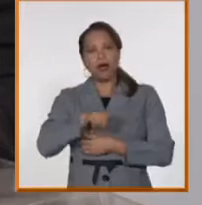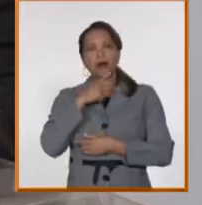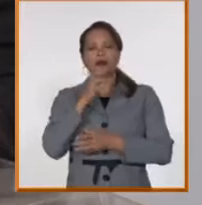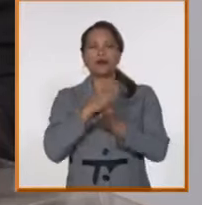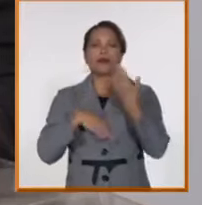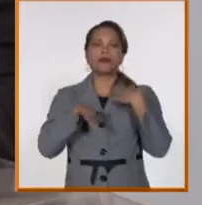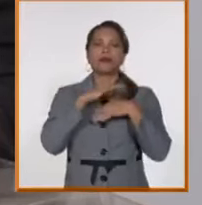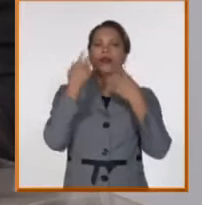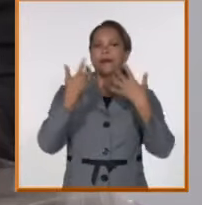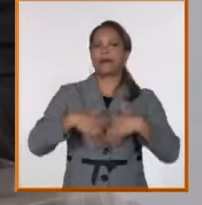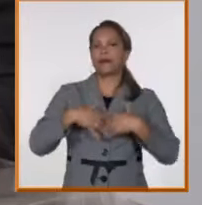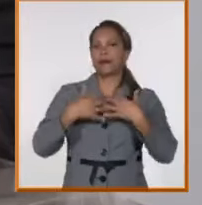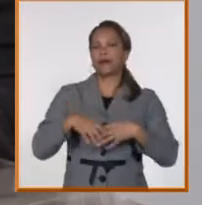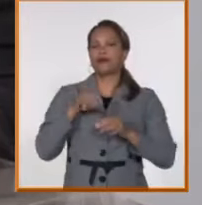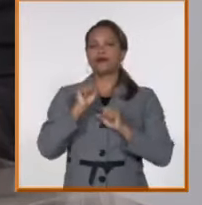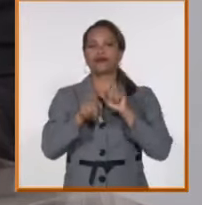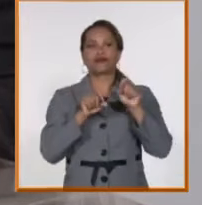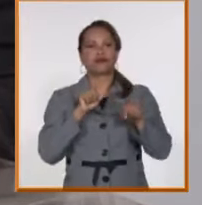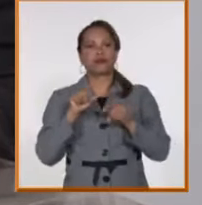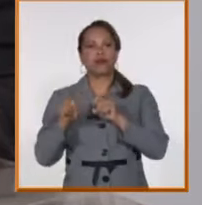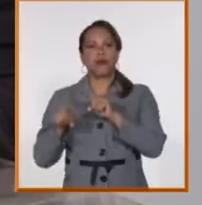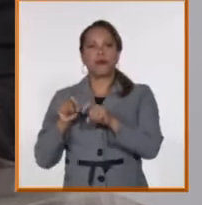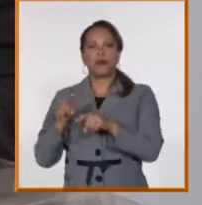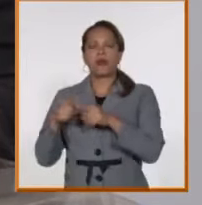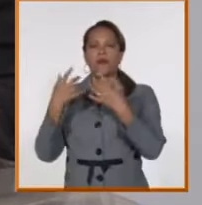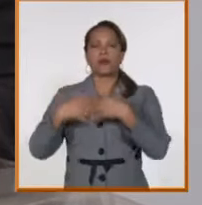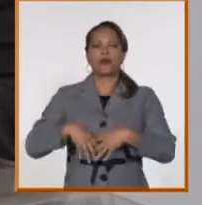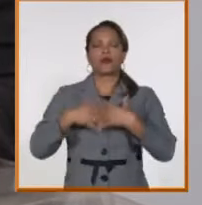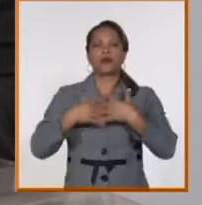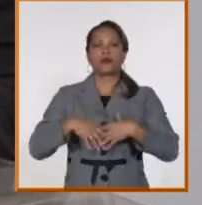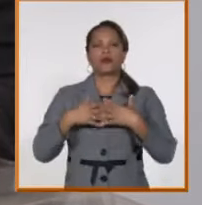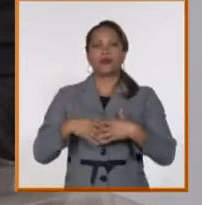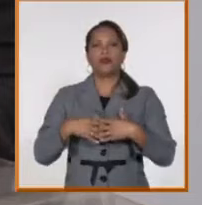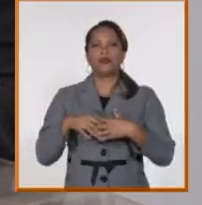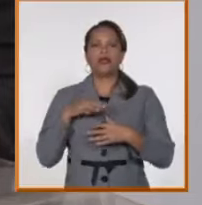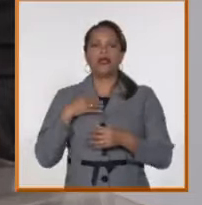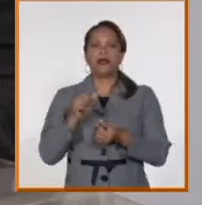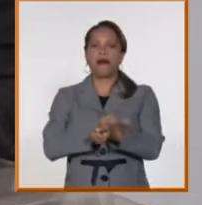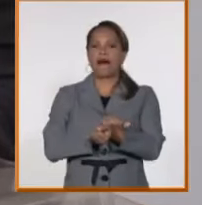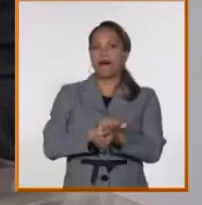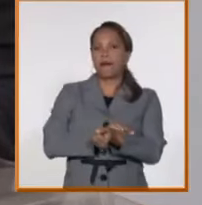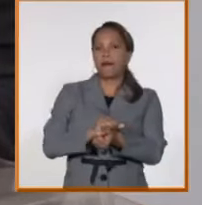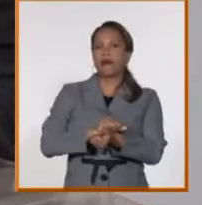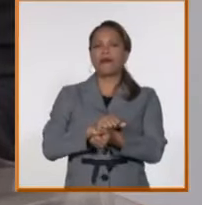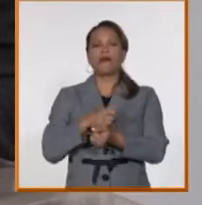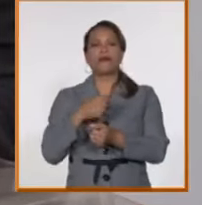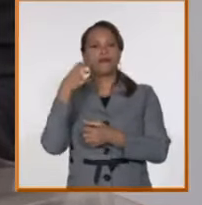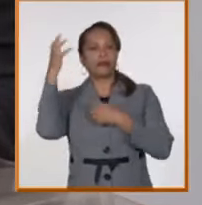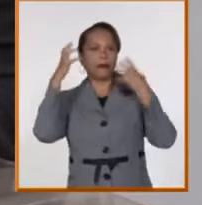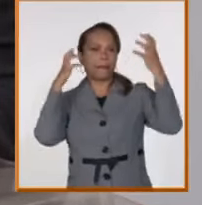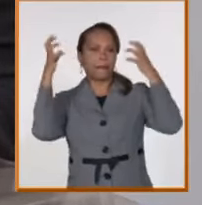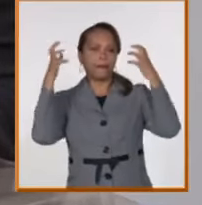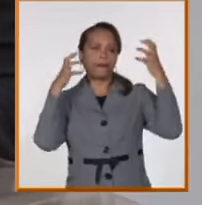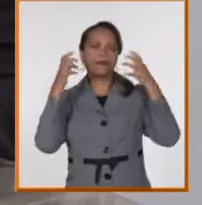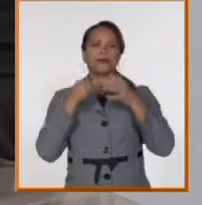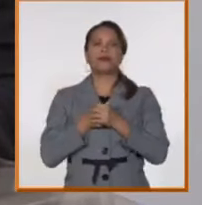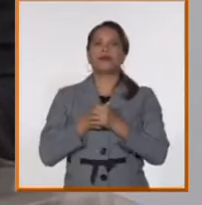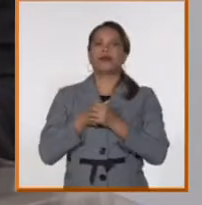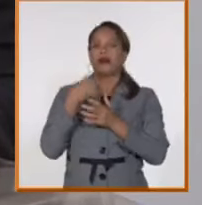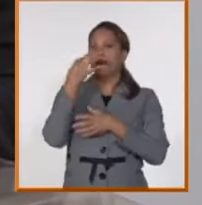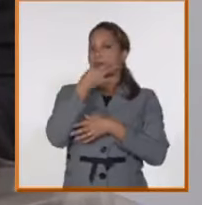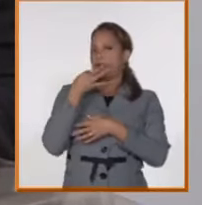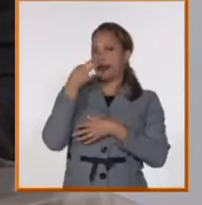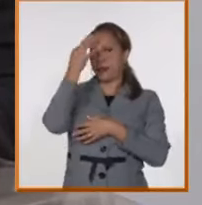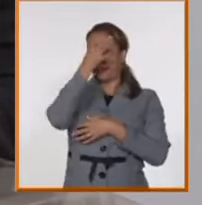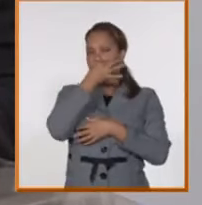de producto o sea eh producido de los productos de aseo que fundamentalmente nos damos o sea su el